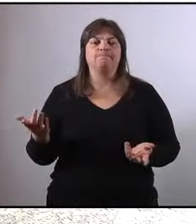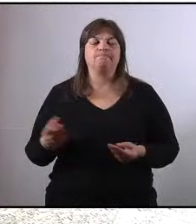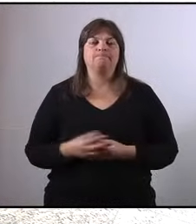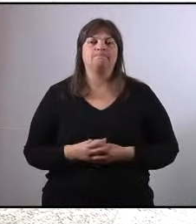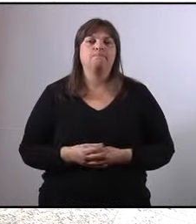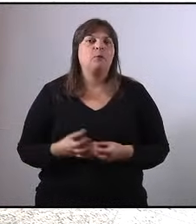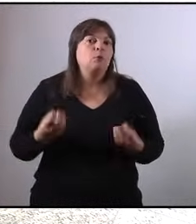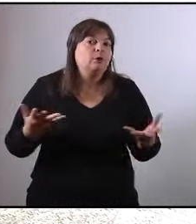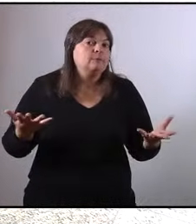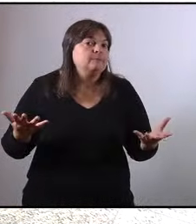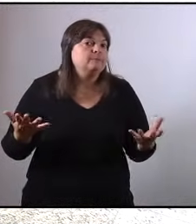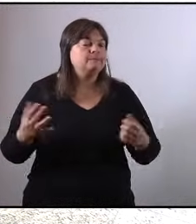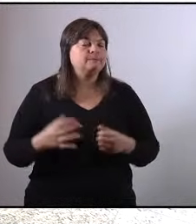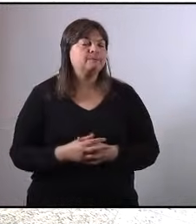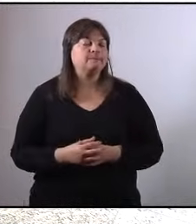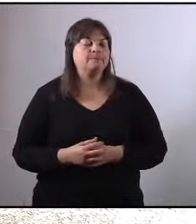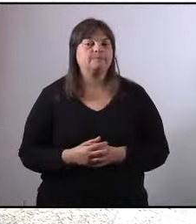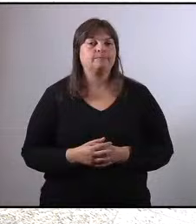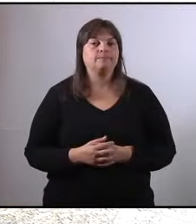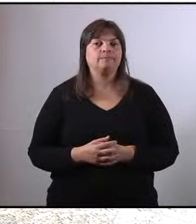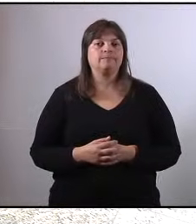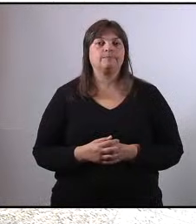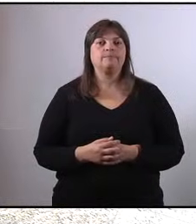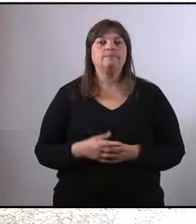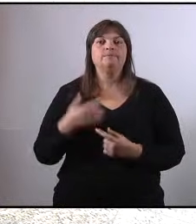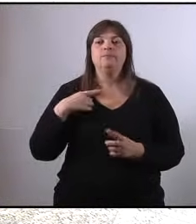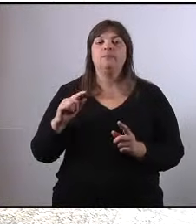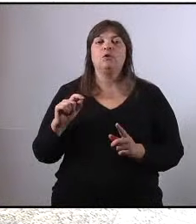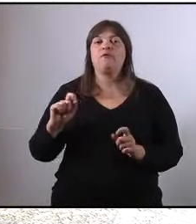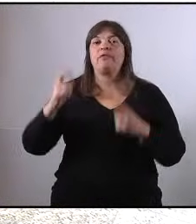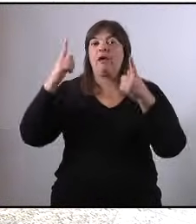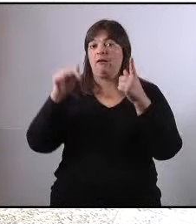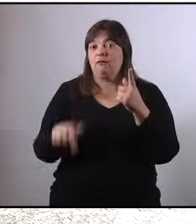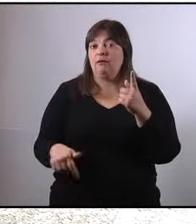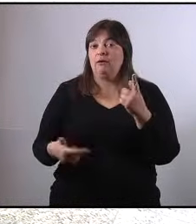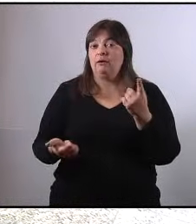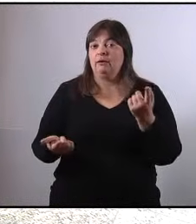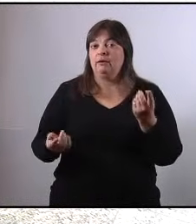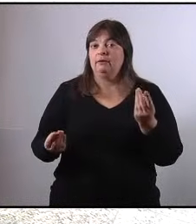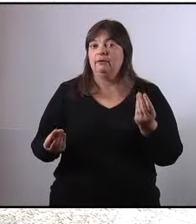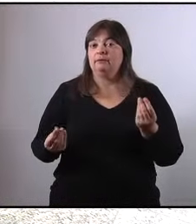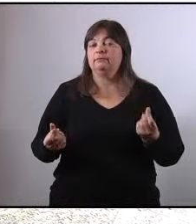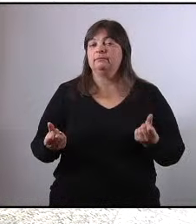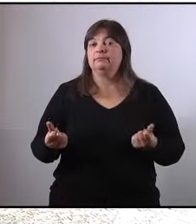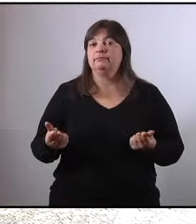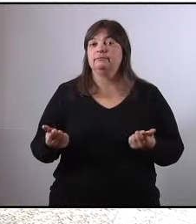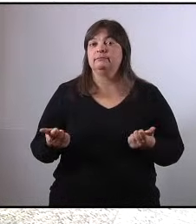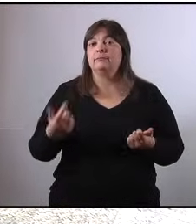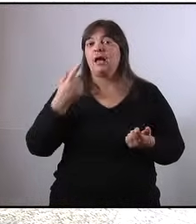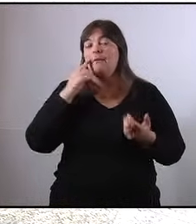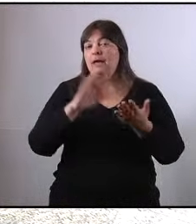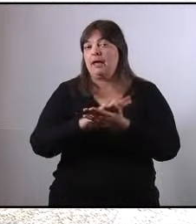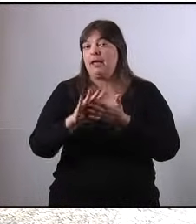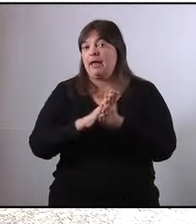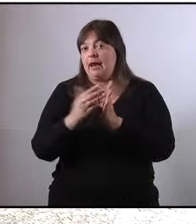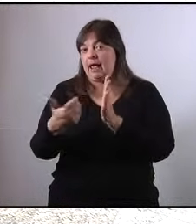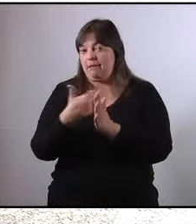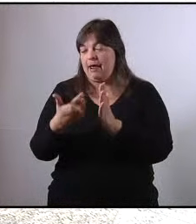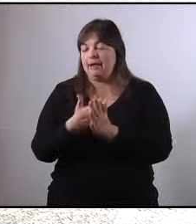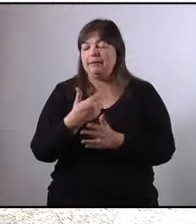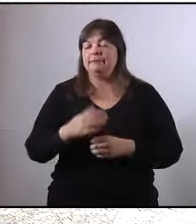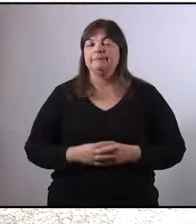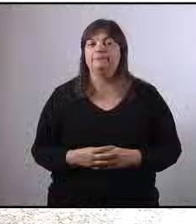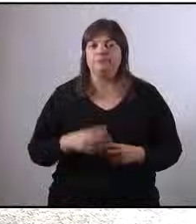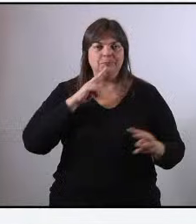Bueno, pues cuando eso entraría en vigor hoy, me parece, sí. Que así nos puede hablar de ese plan Habita, de ese nuevo... Claro que